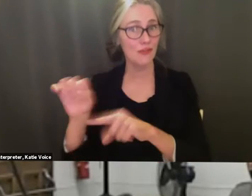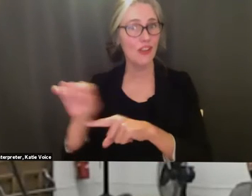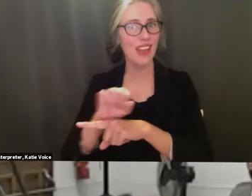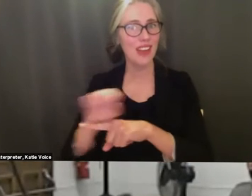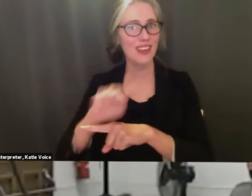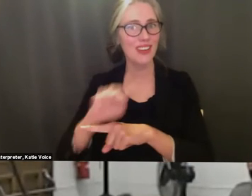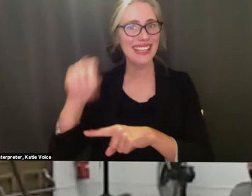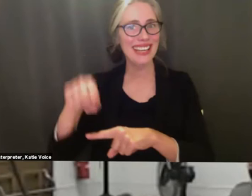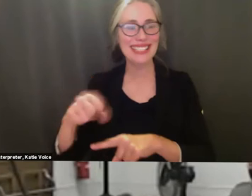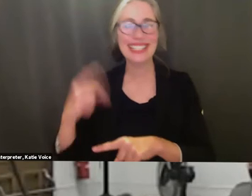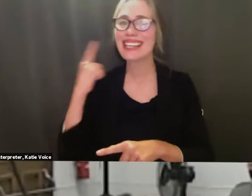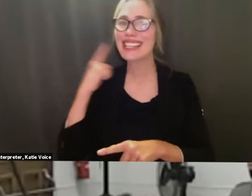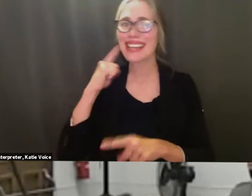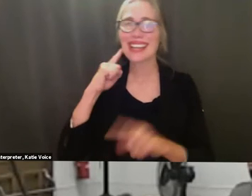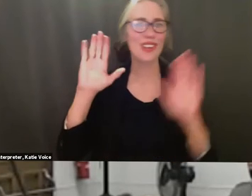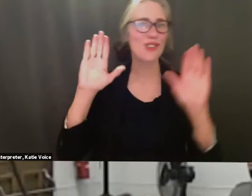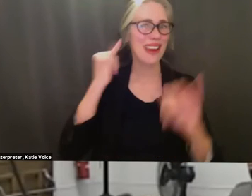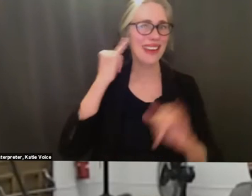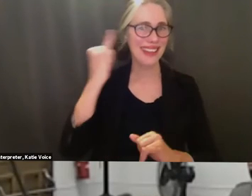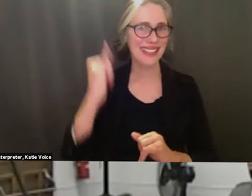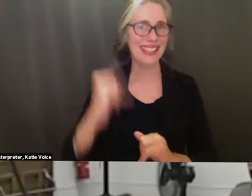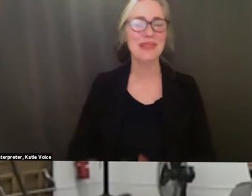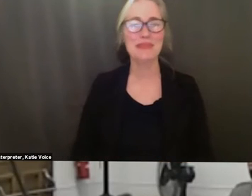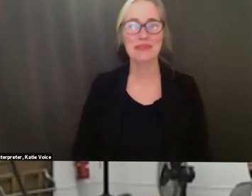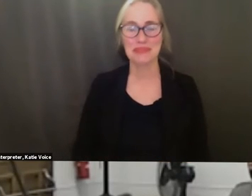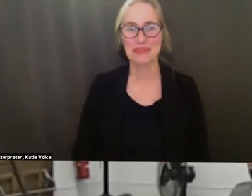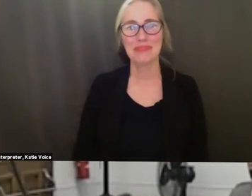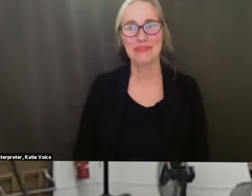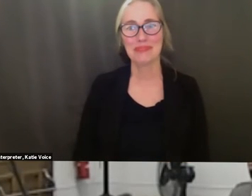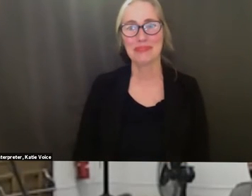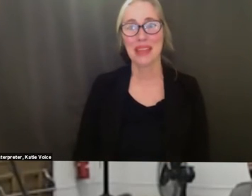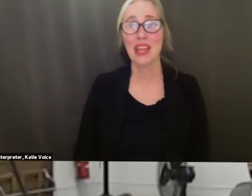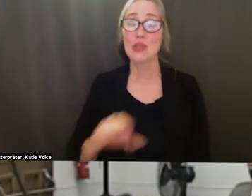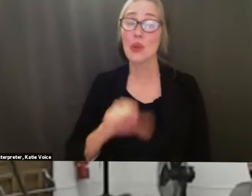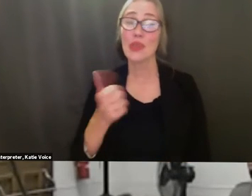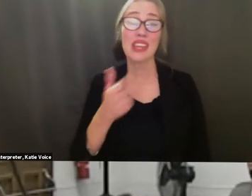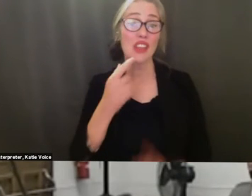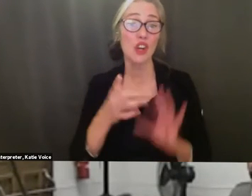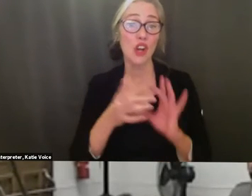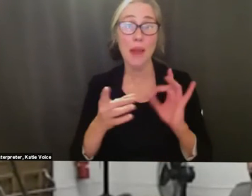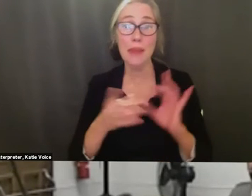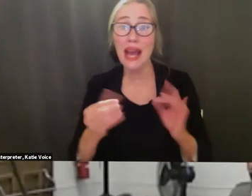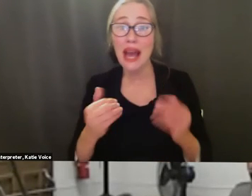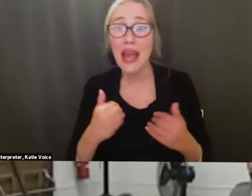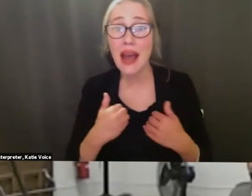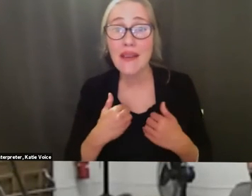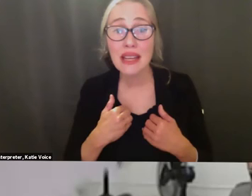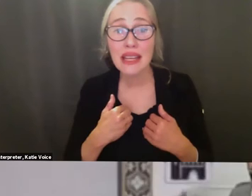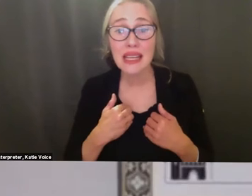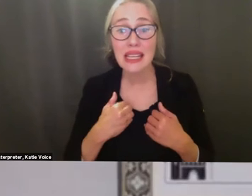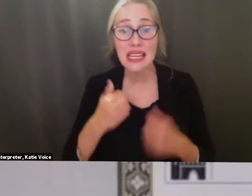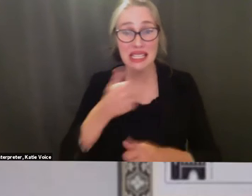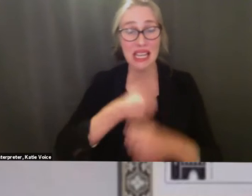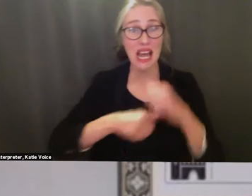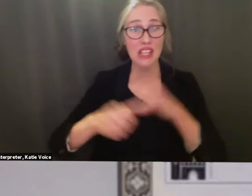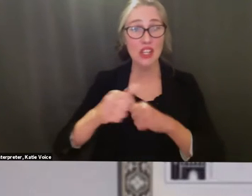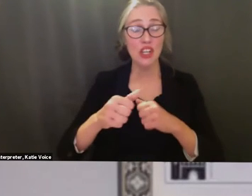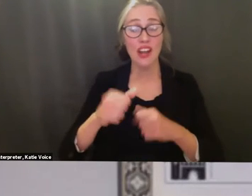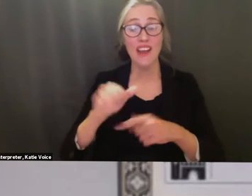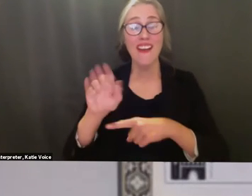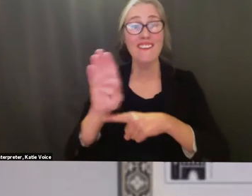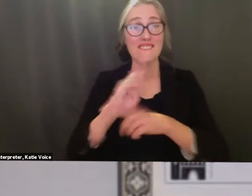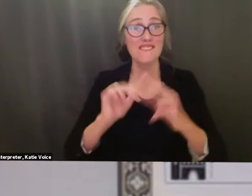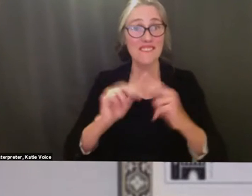voy a comunicarme con los consultores. Me parece muy buena idea. Sí, gracias. El único otro comentario que tengo es,